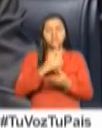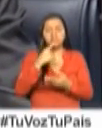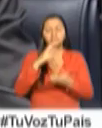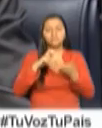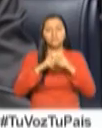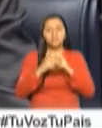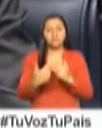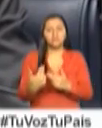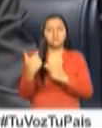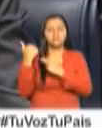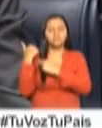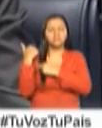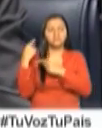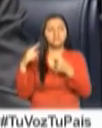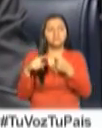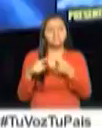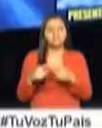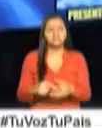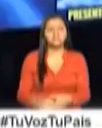de responsabilidad.